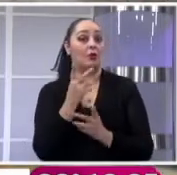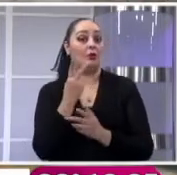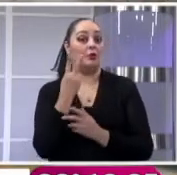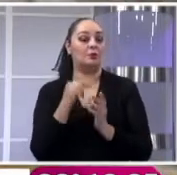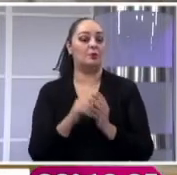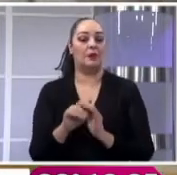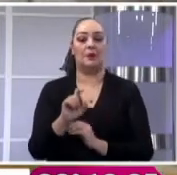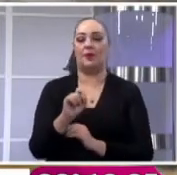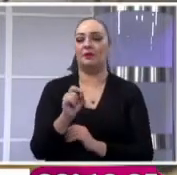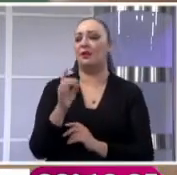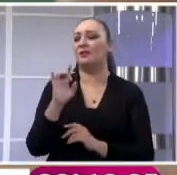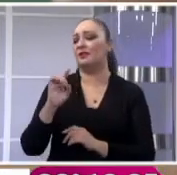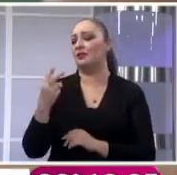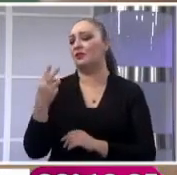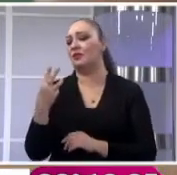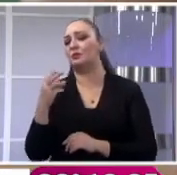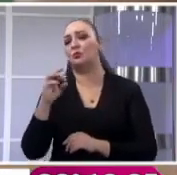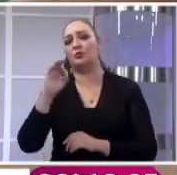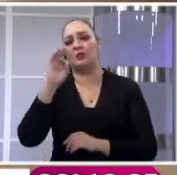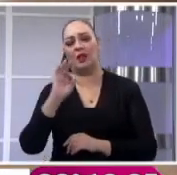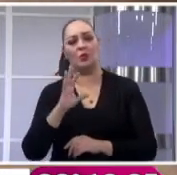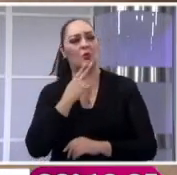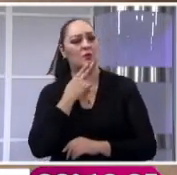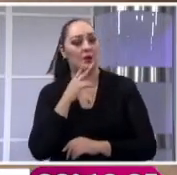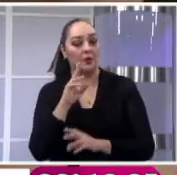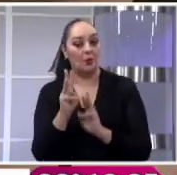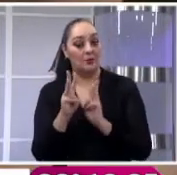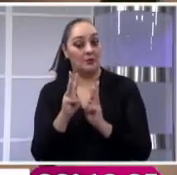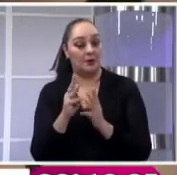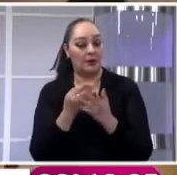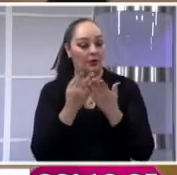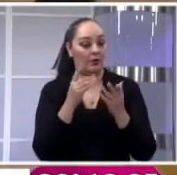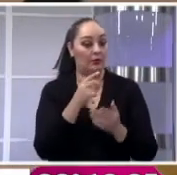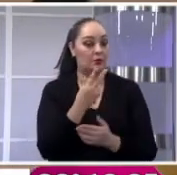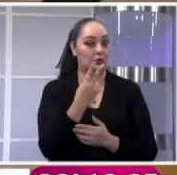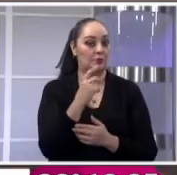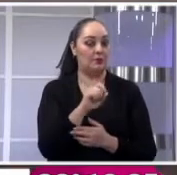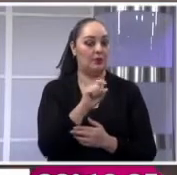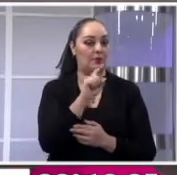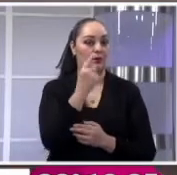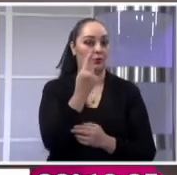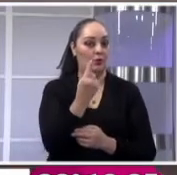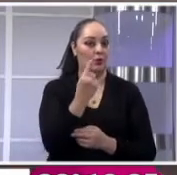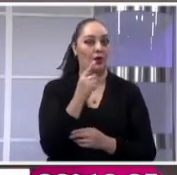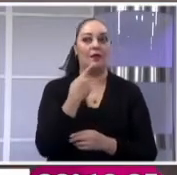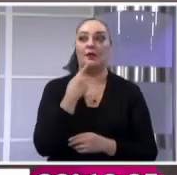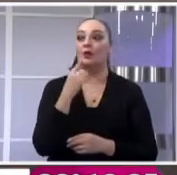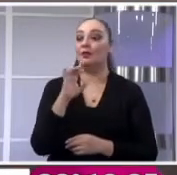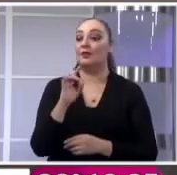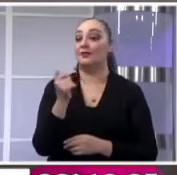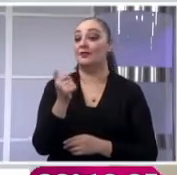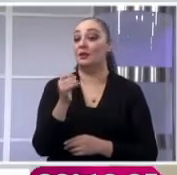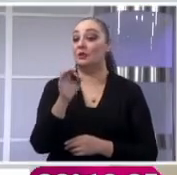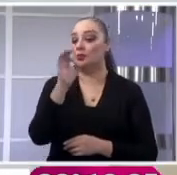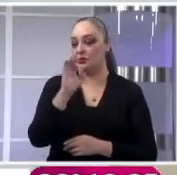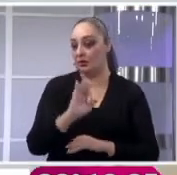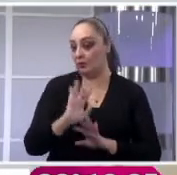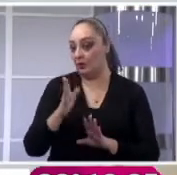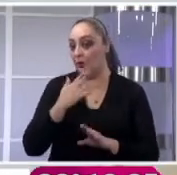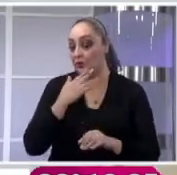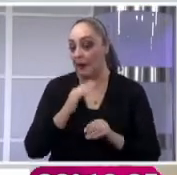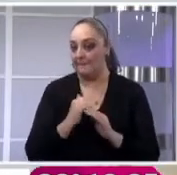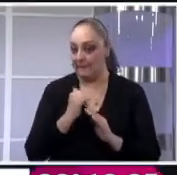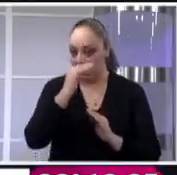un 33 por ciento dijo haber recurrido a ella en 2021 un 36 por ciento dijo que utilizó dicha aplicación de